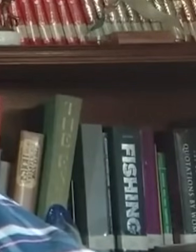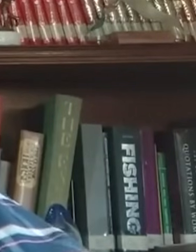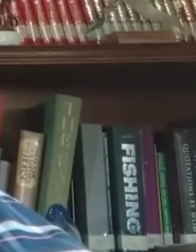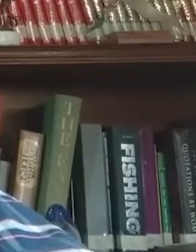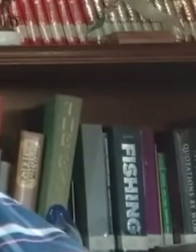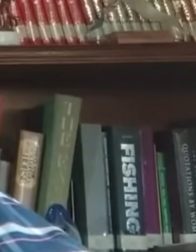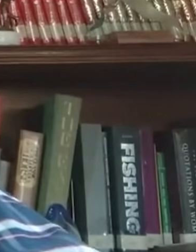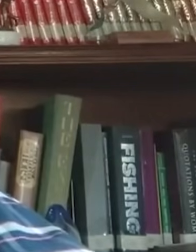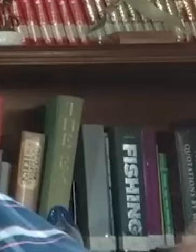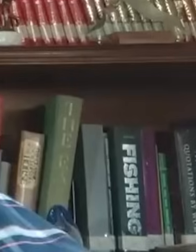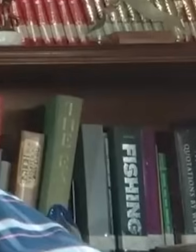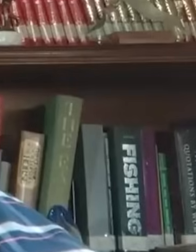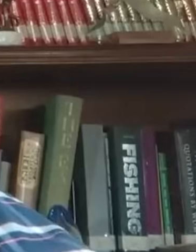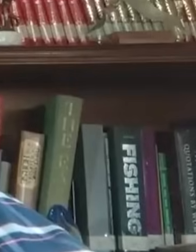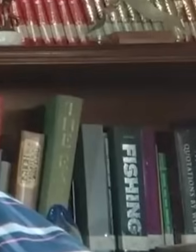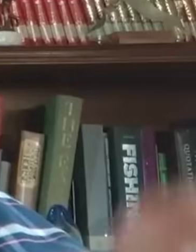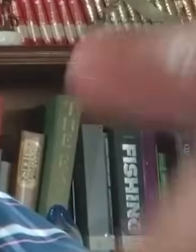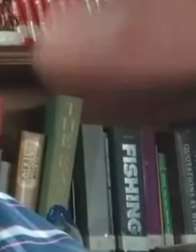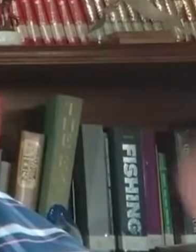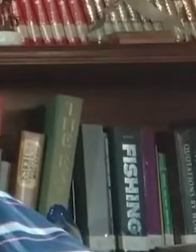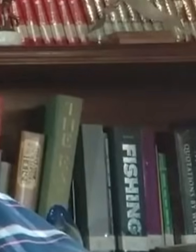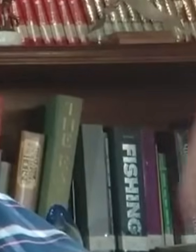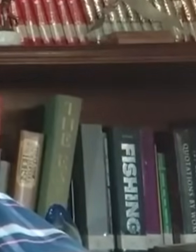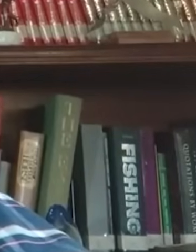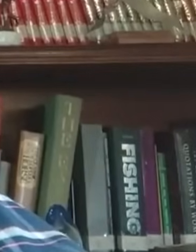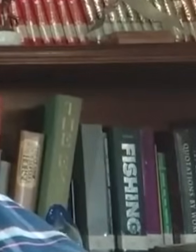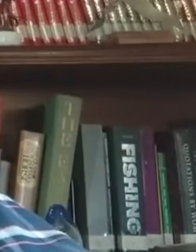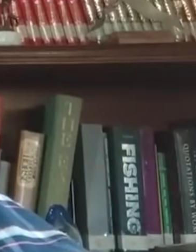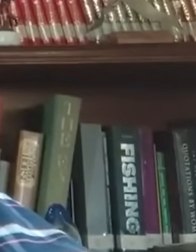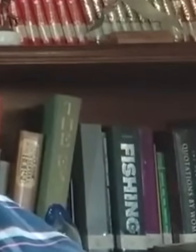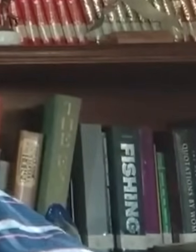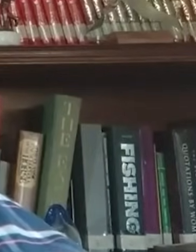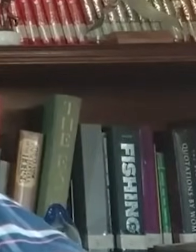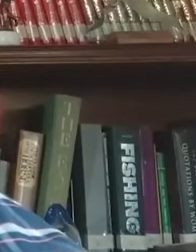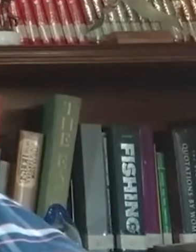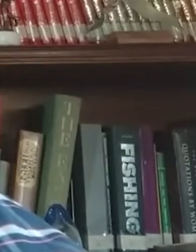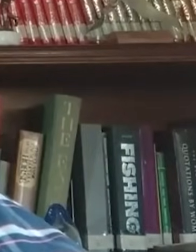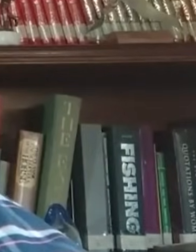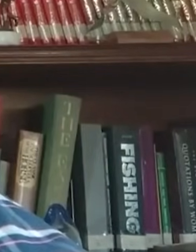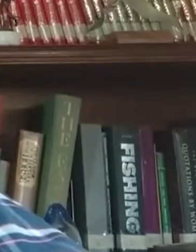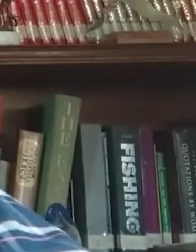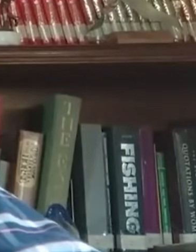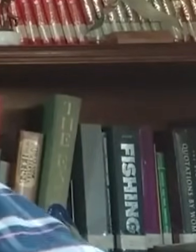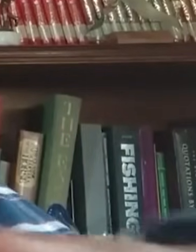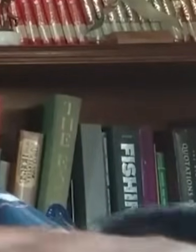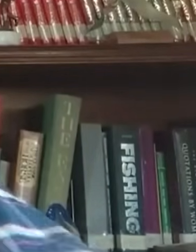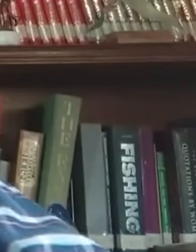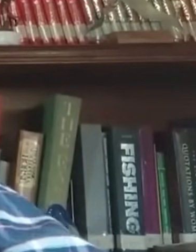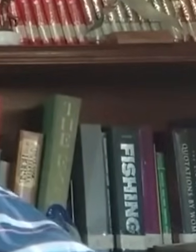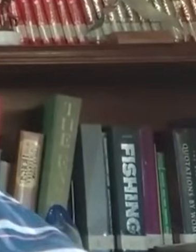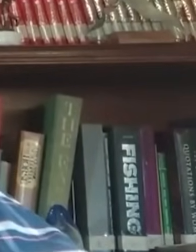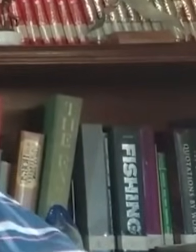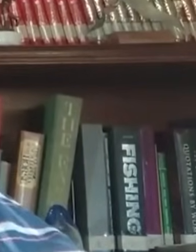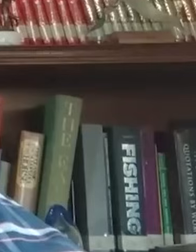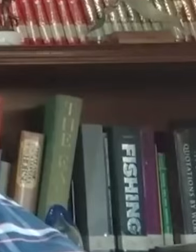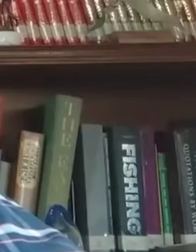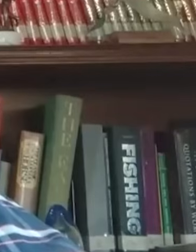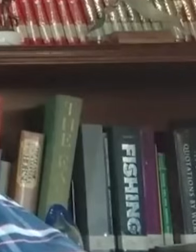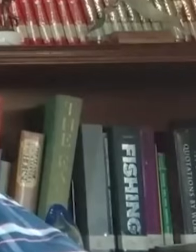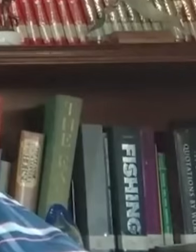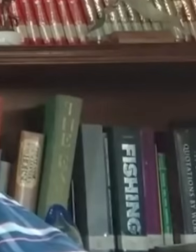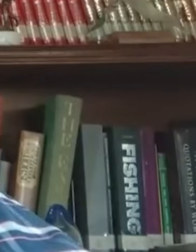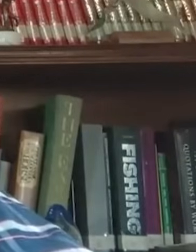.org.mx. Ahí tendrás todas las instrucciones y guía para que quedes registrado. Vamos todos por